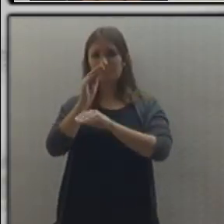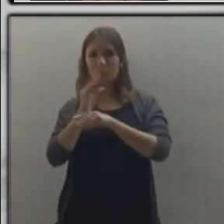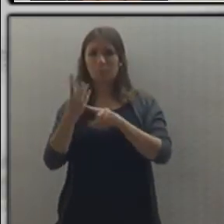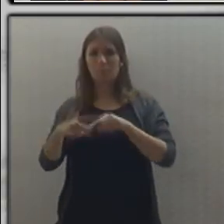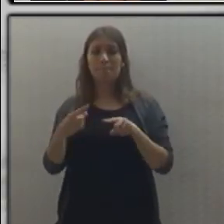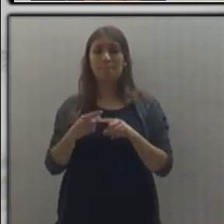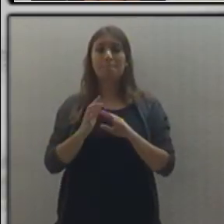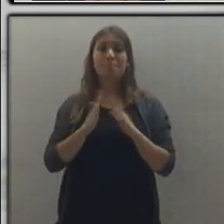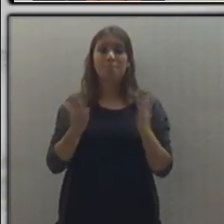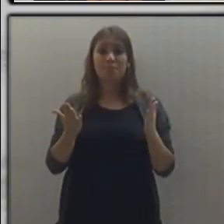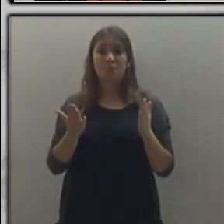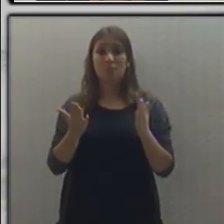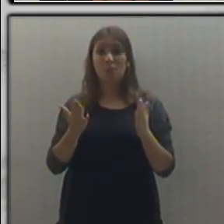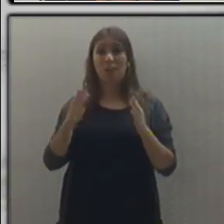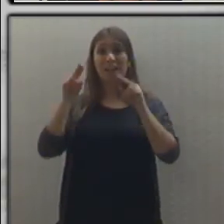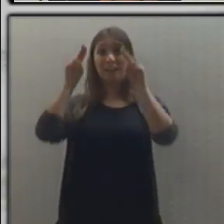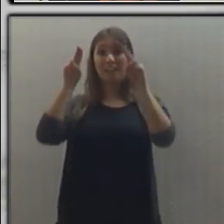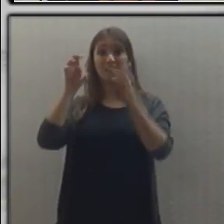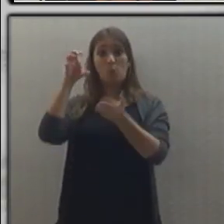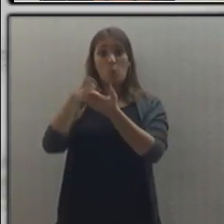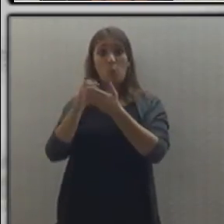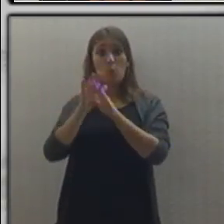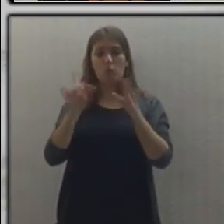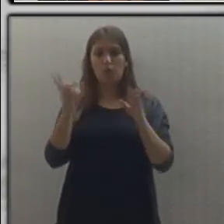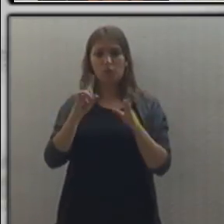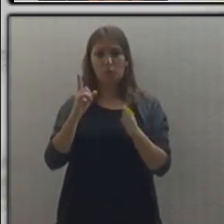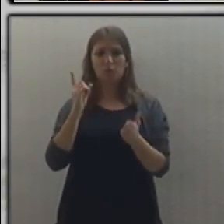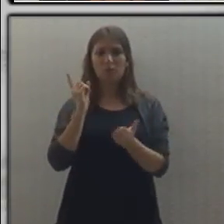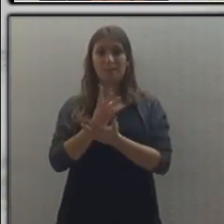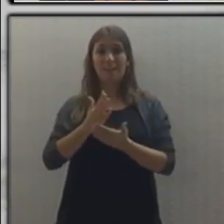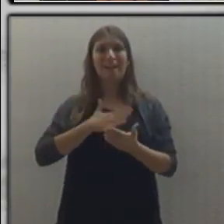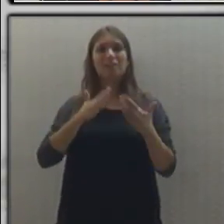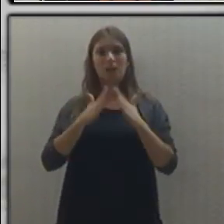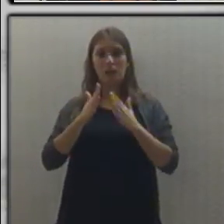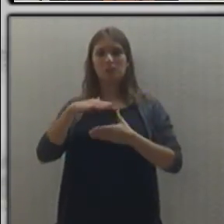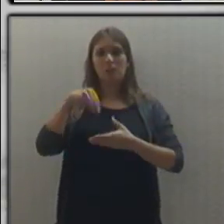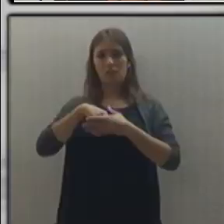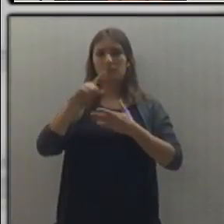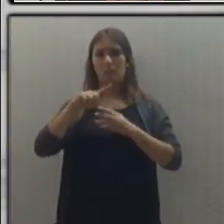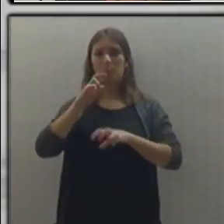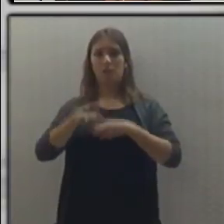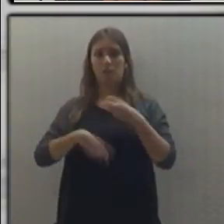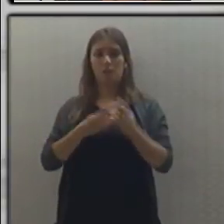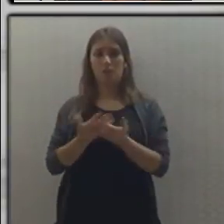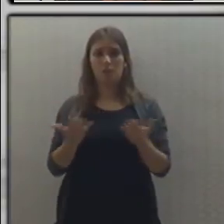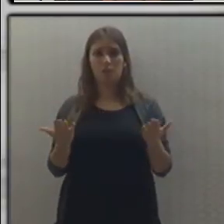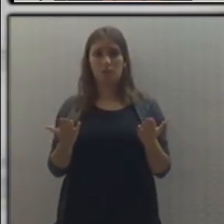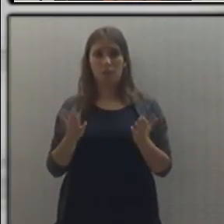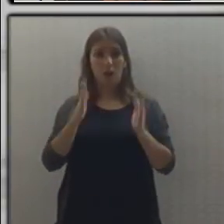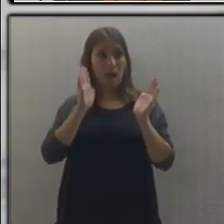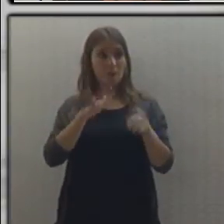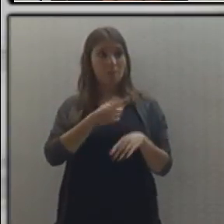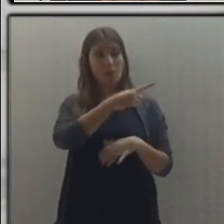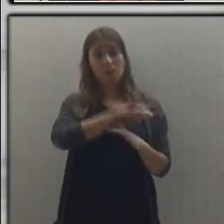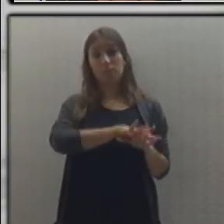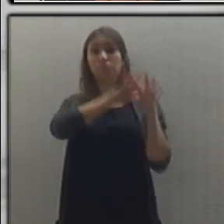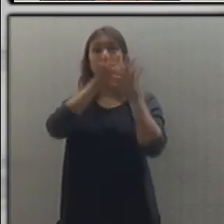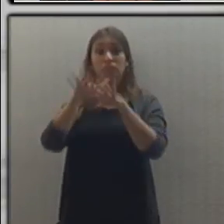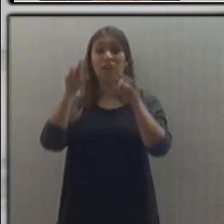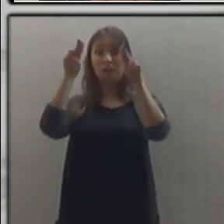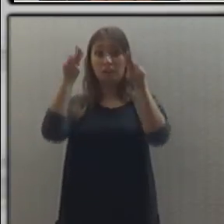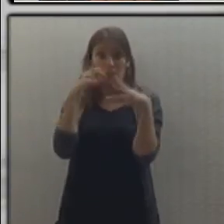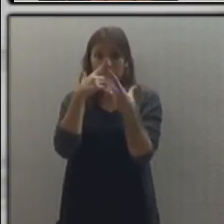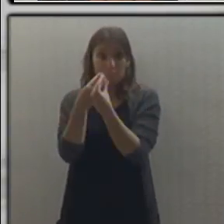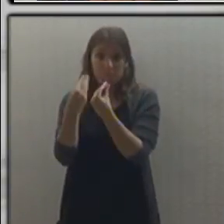que además de residencias se tiene que apostar para adaptar nuestras viviendas, porque al final no vamos a caber todos en